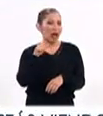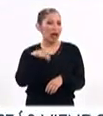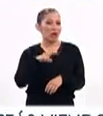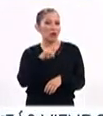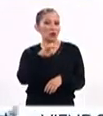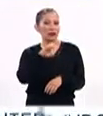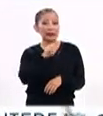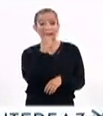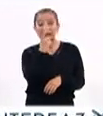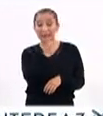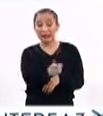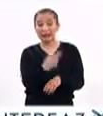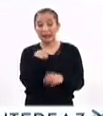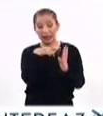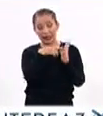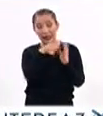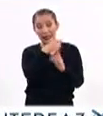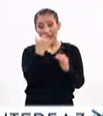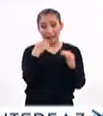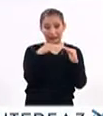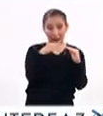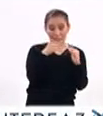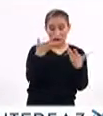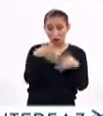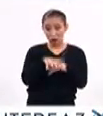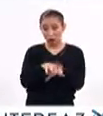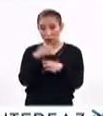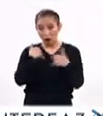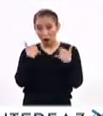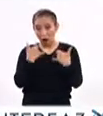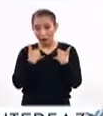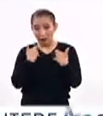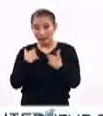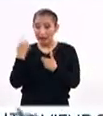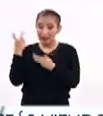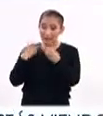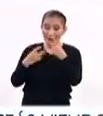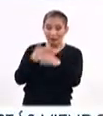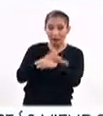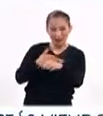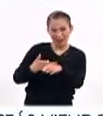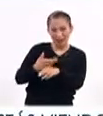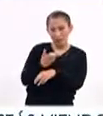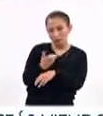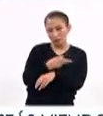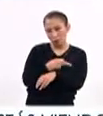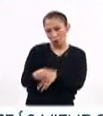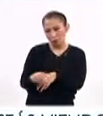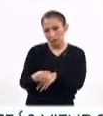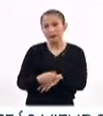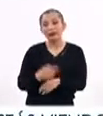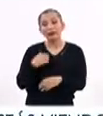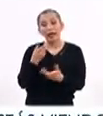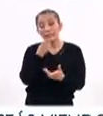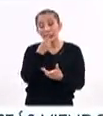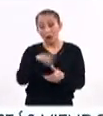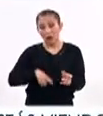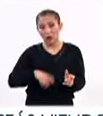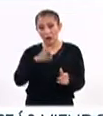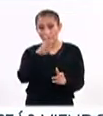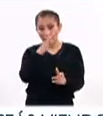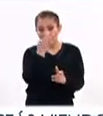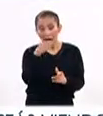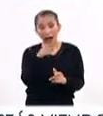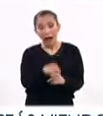ANUYES, subrayó que los criterios de equidad e inclusión para los jóvenes provenientes de familias de menores ingresos que plantea el gobierno